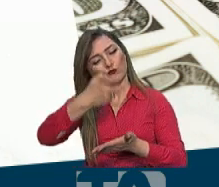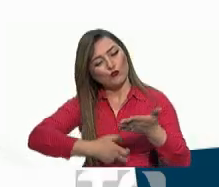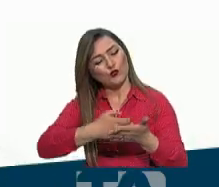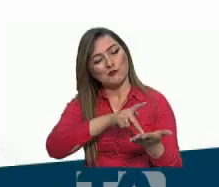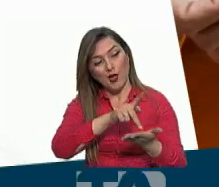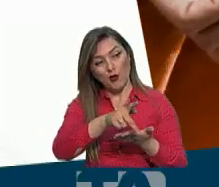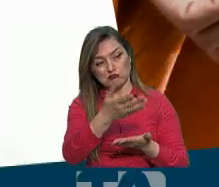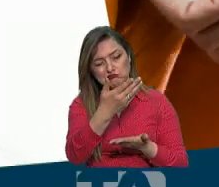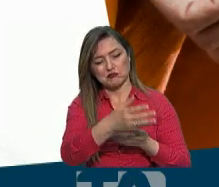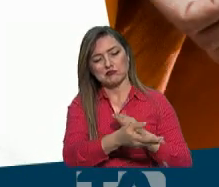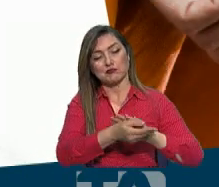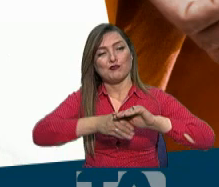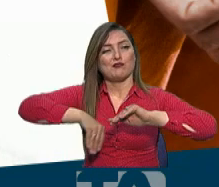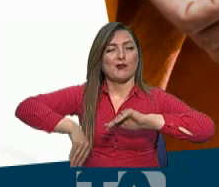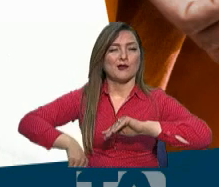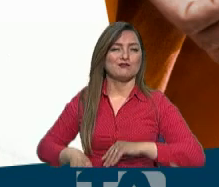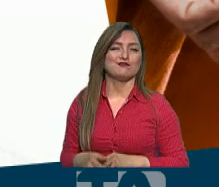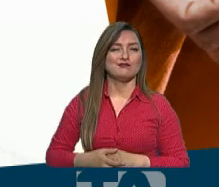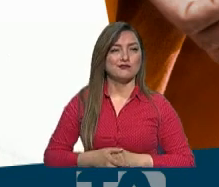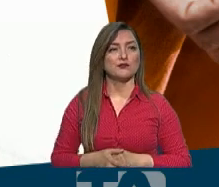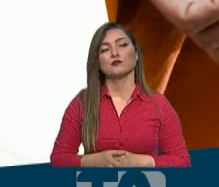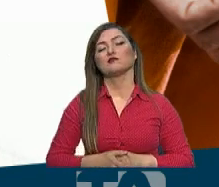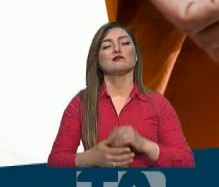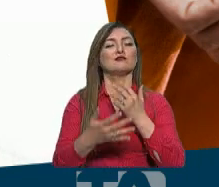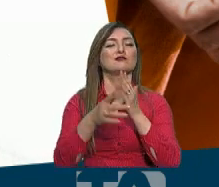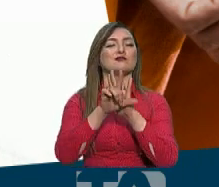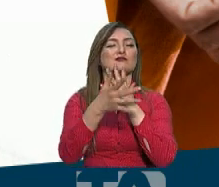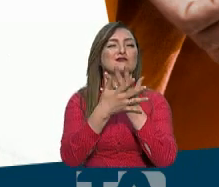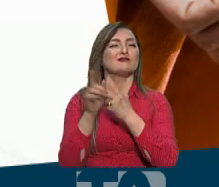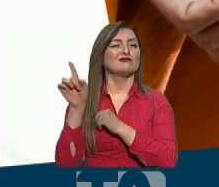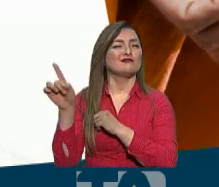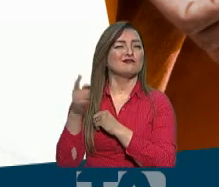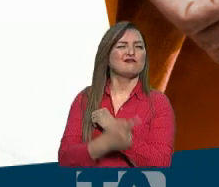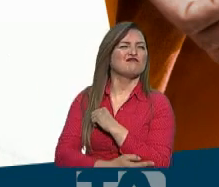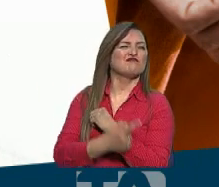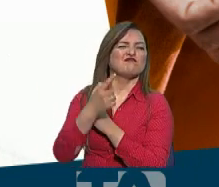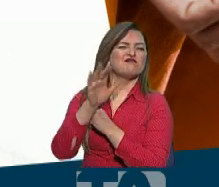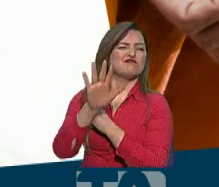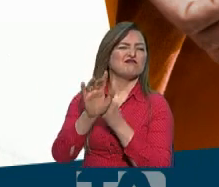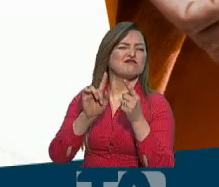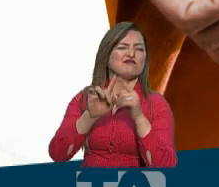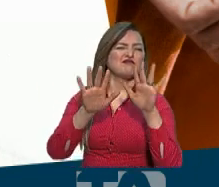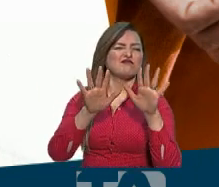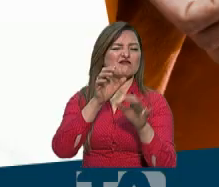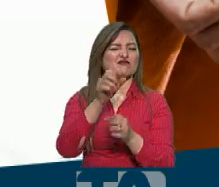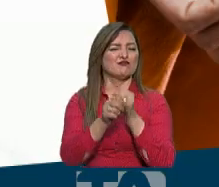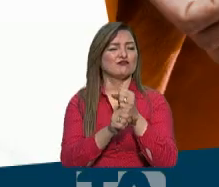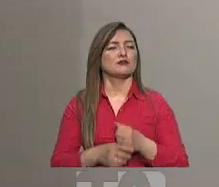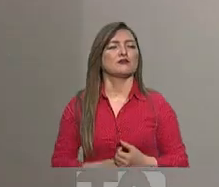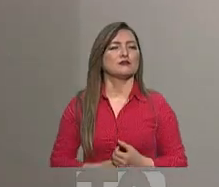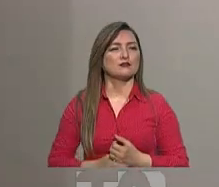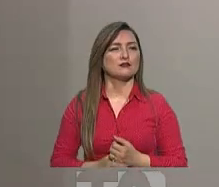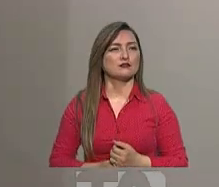planillas según el código orgánico integral penal la delincuencia organizada tiene una pena privativa de libertad de 5 a 10 años